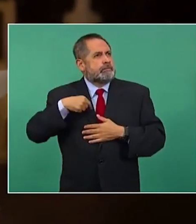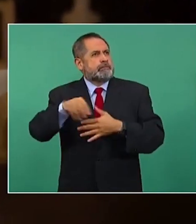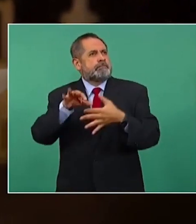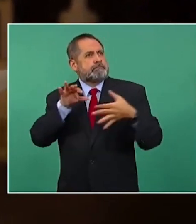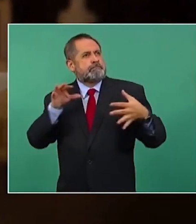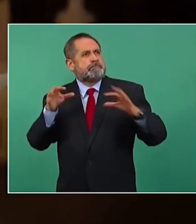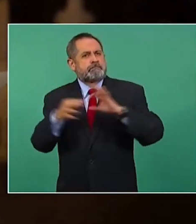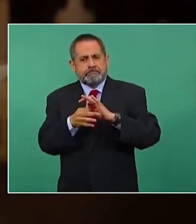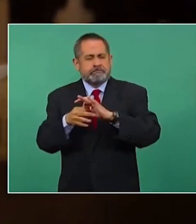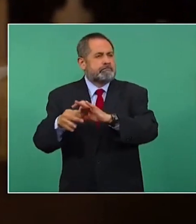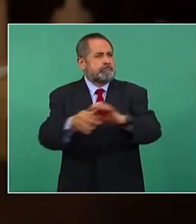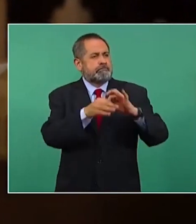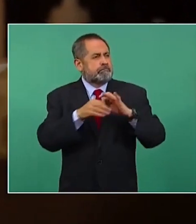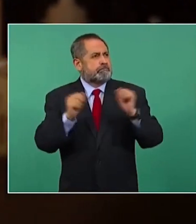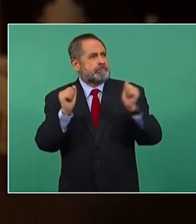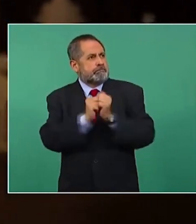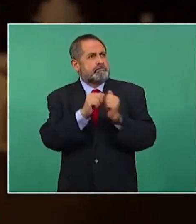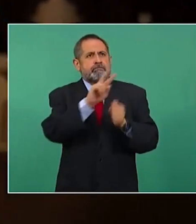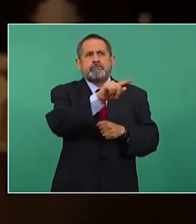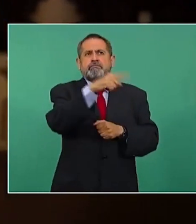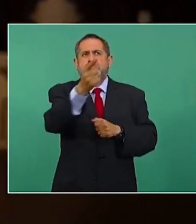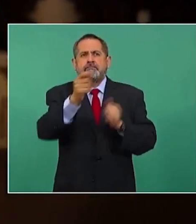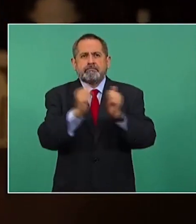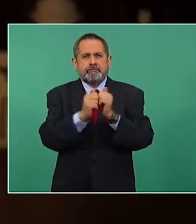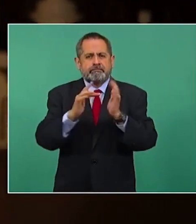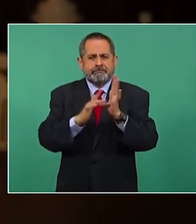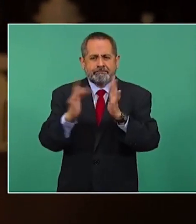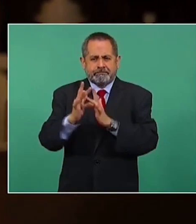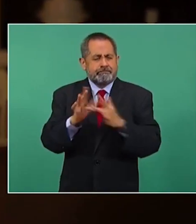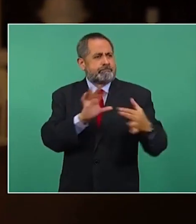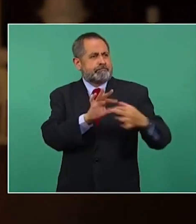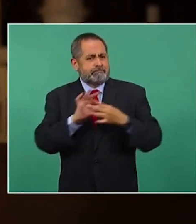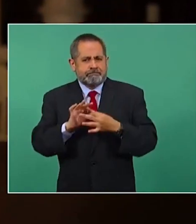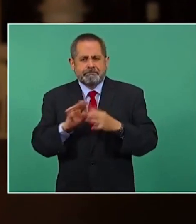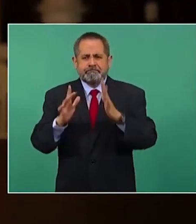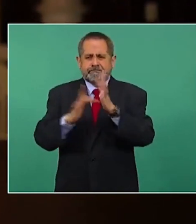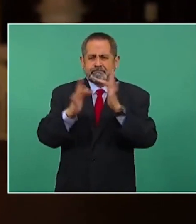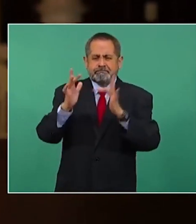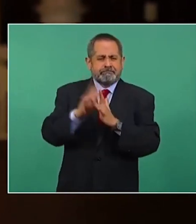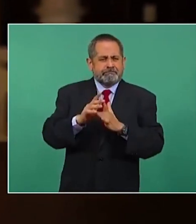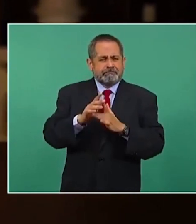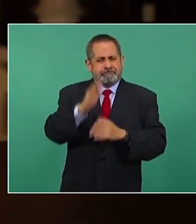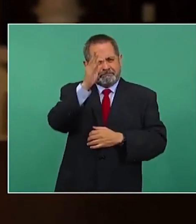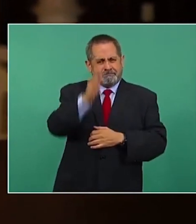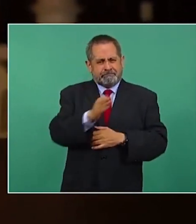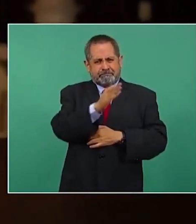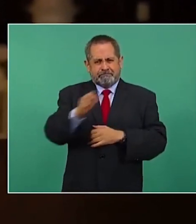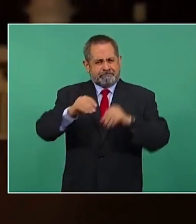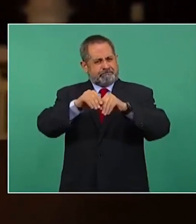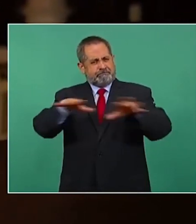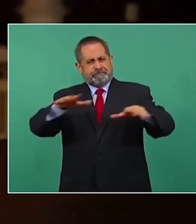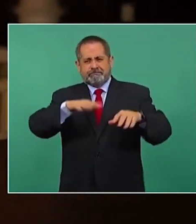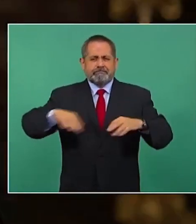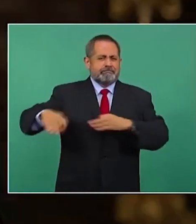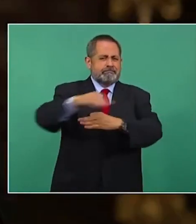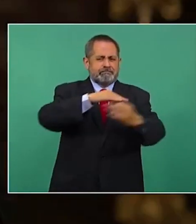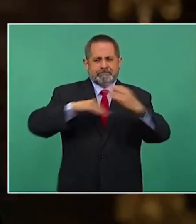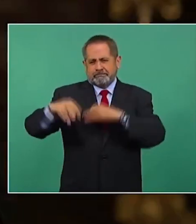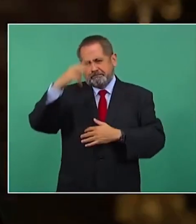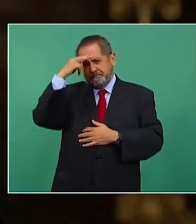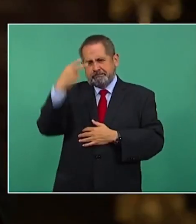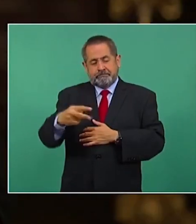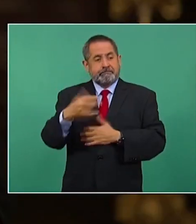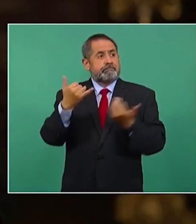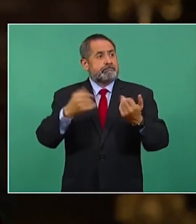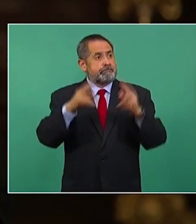sí puedo uno decir, como este dicho, que por lo menos viene desde los egipcios, de la letra con